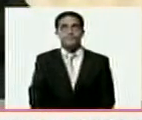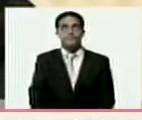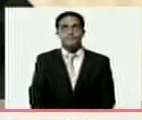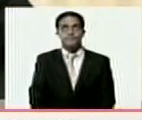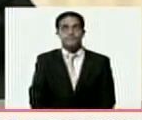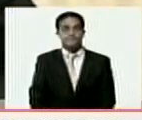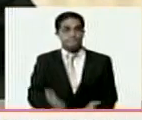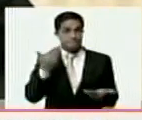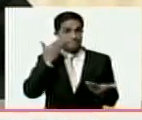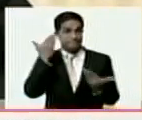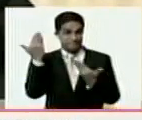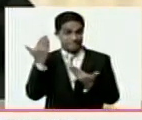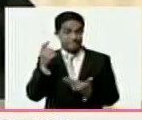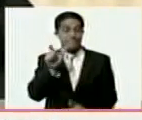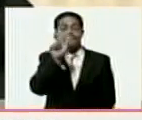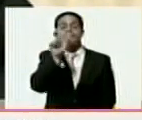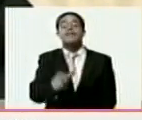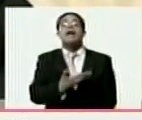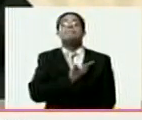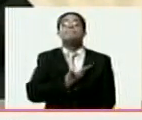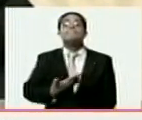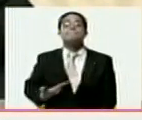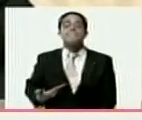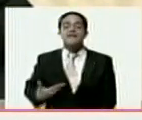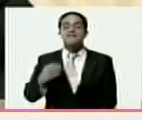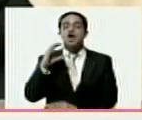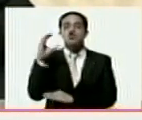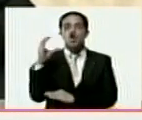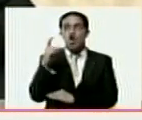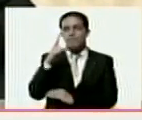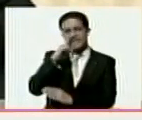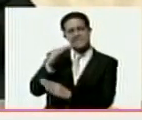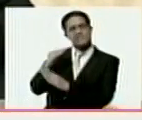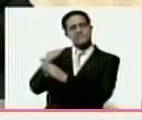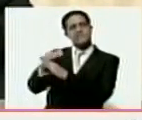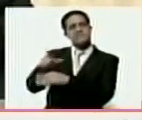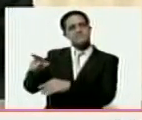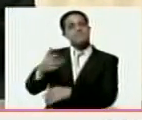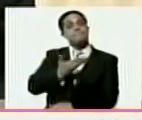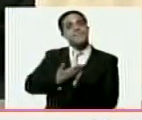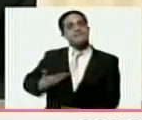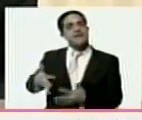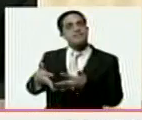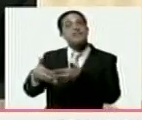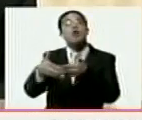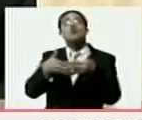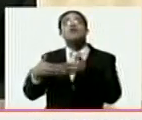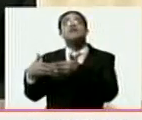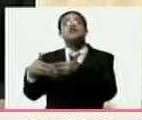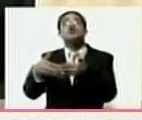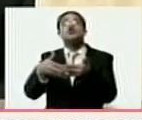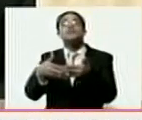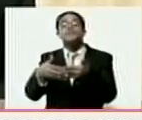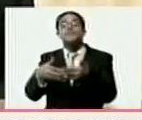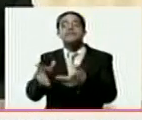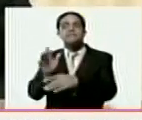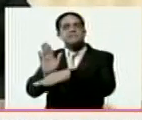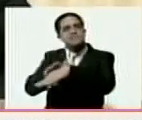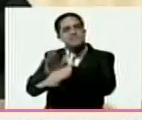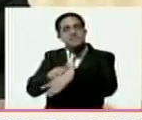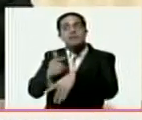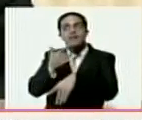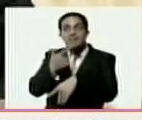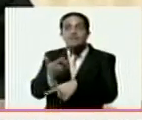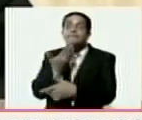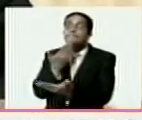El señor Duque interrumpe al presidente Trump para pedirle que aplique sanciones